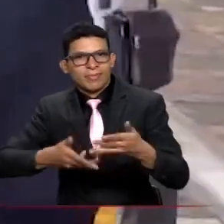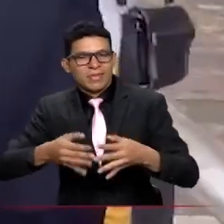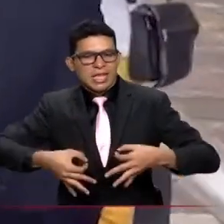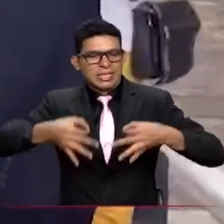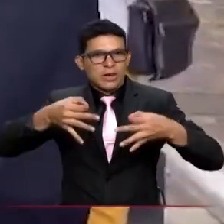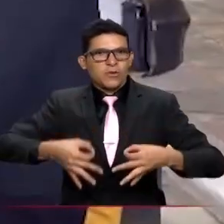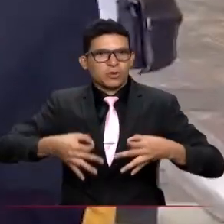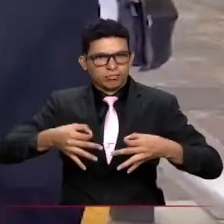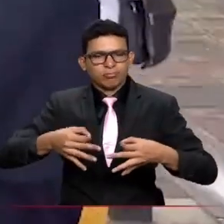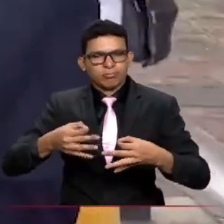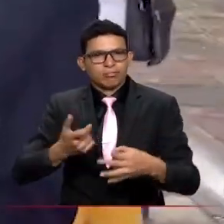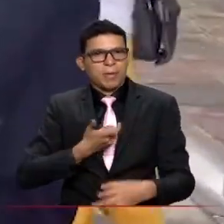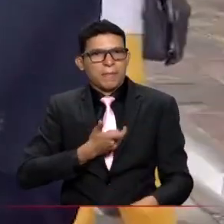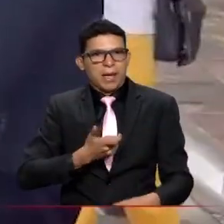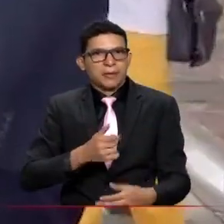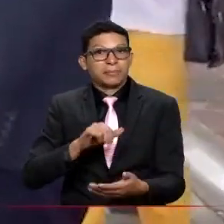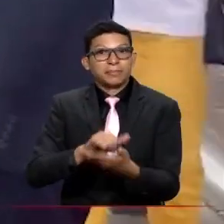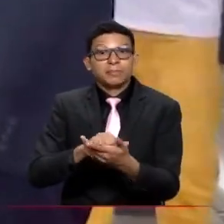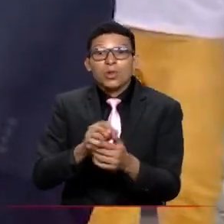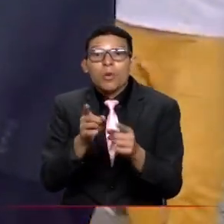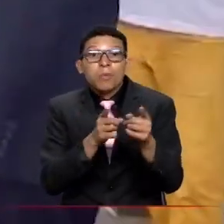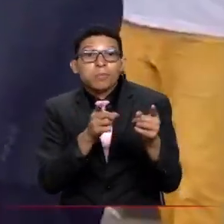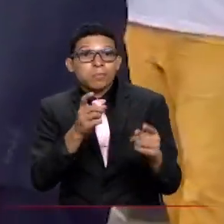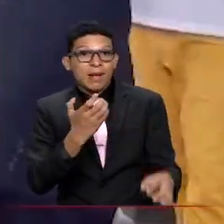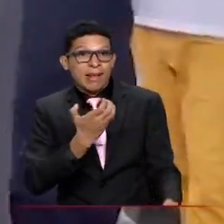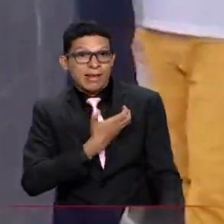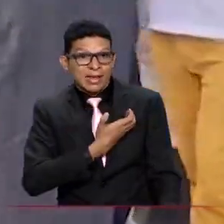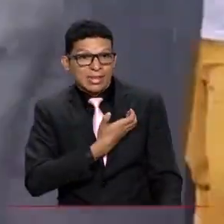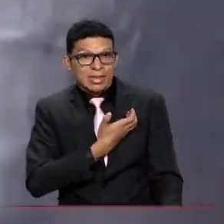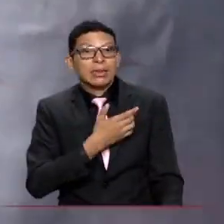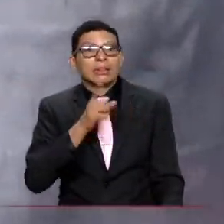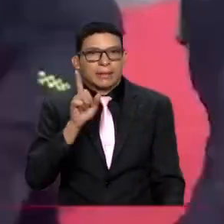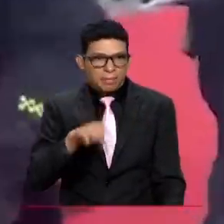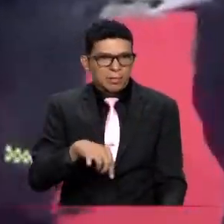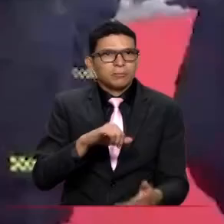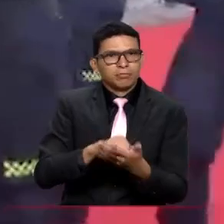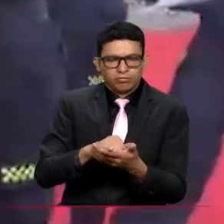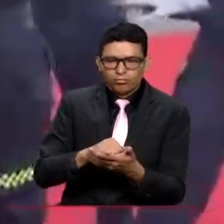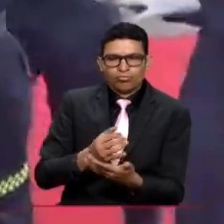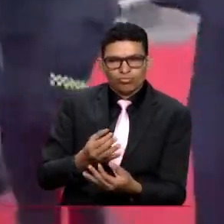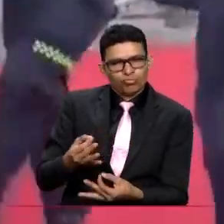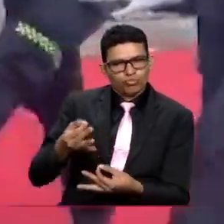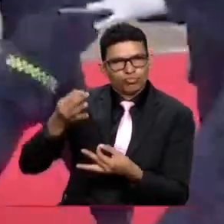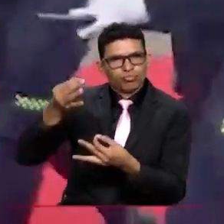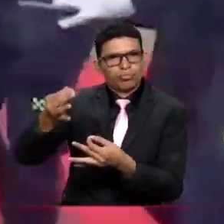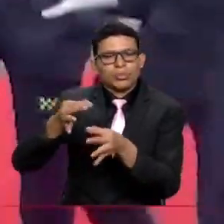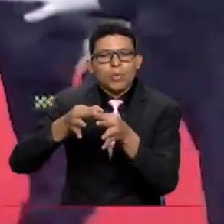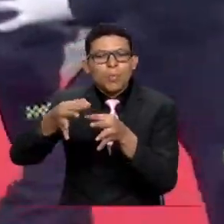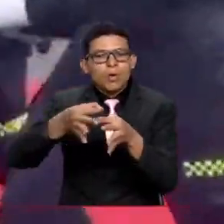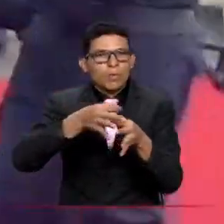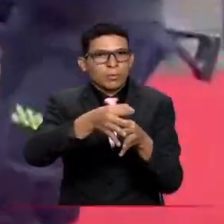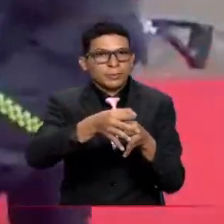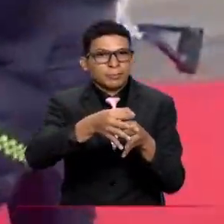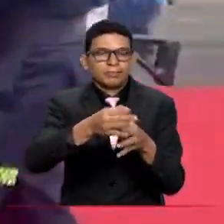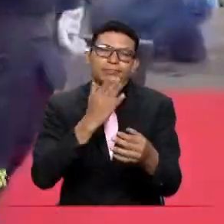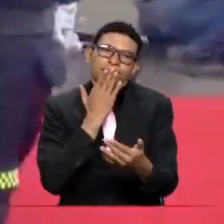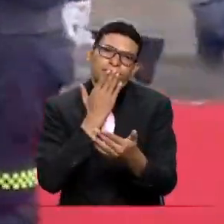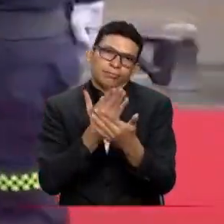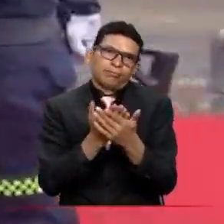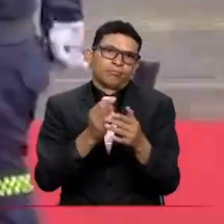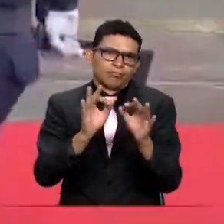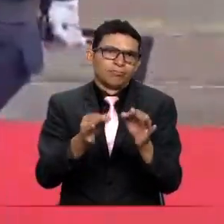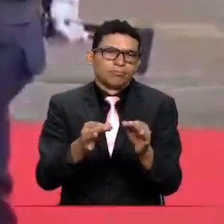por eso los condecoramos. Asimismo, también muchos alcaldes han generado unas condecoraciones en los municipios y agradezco de